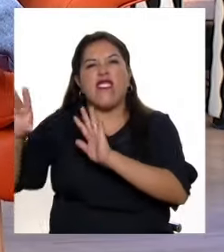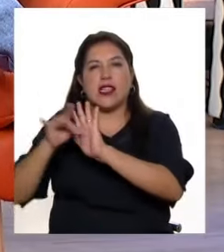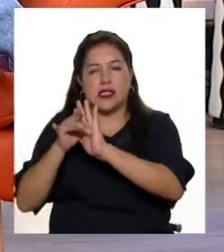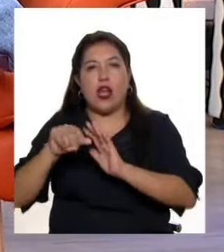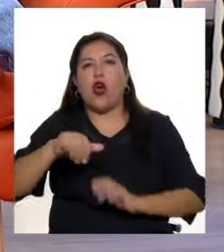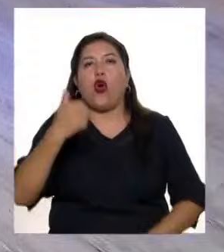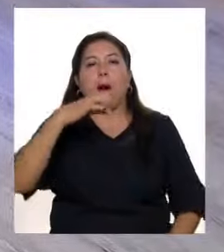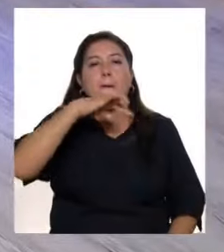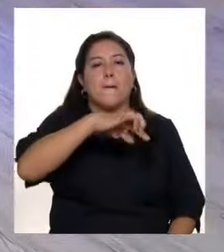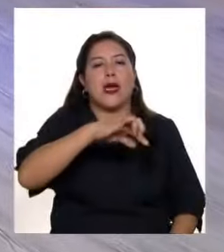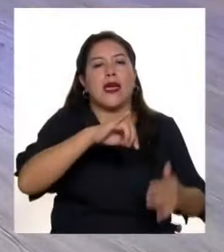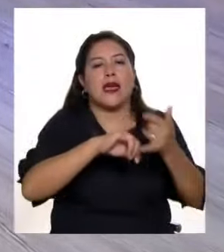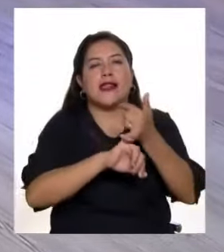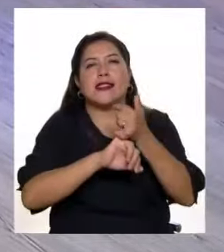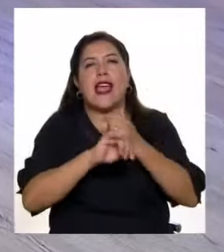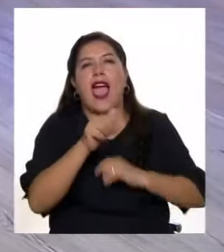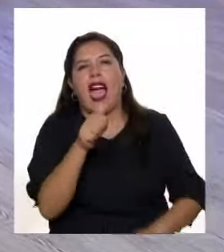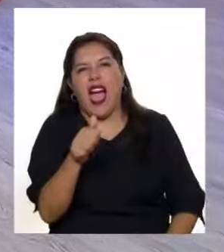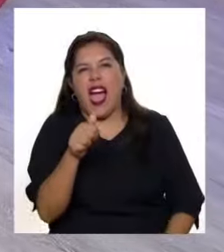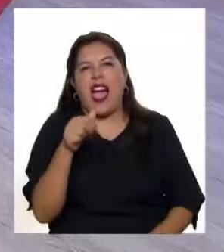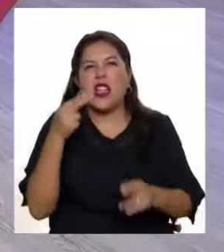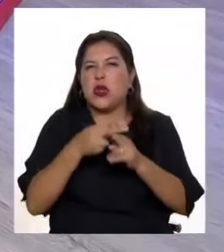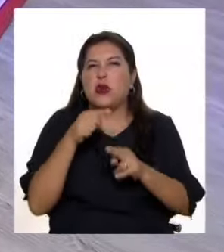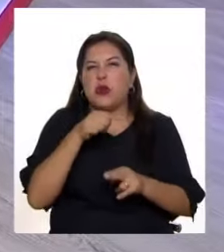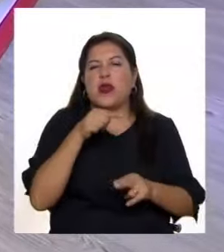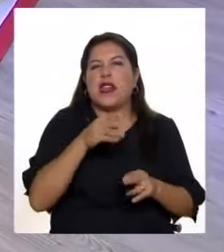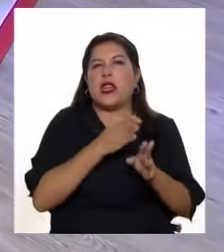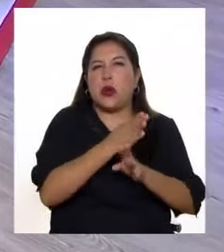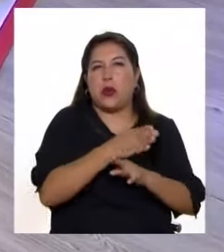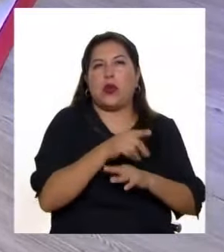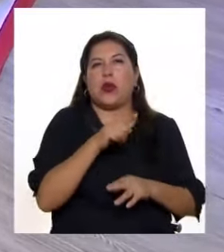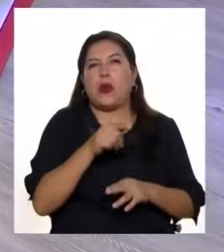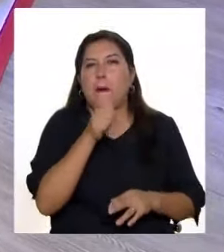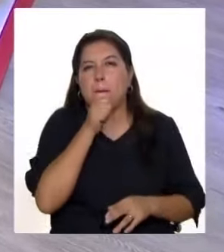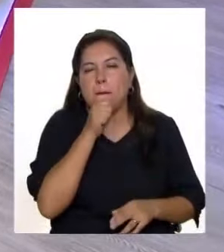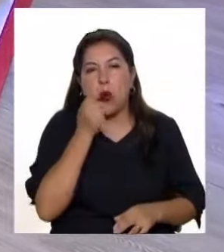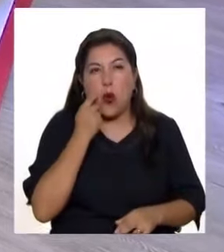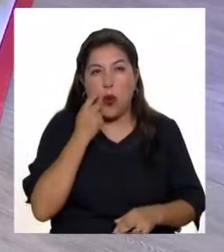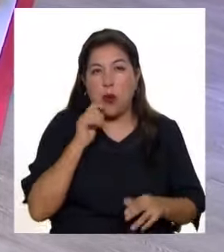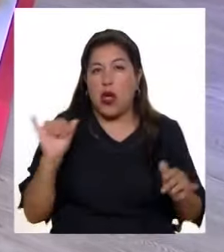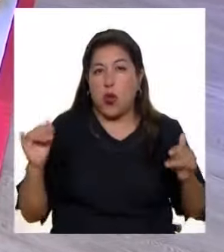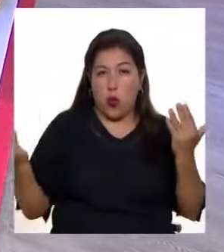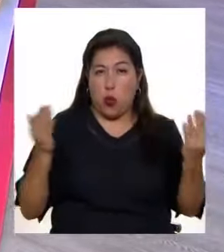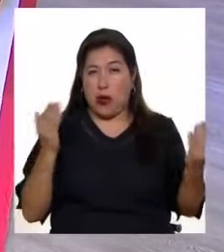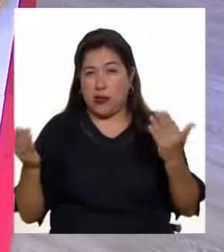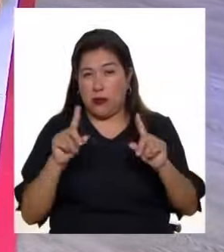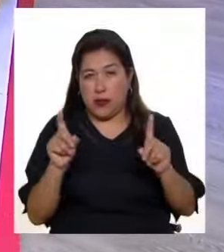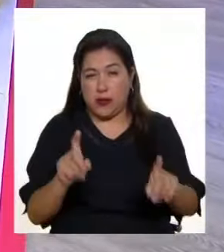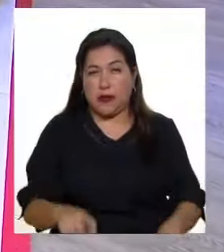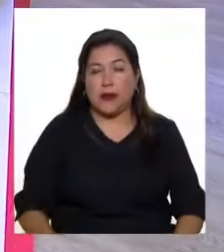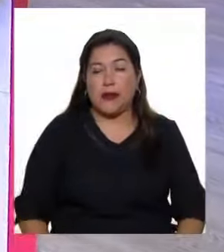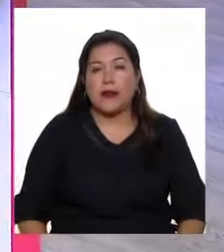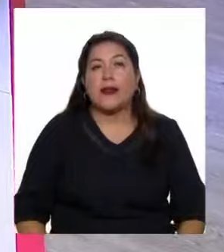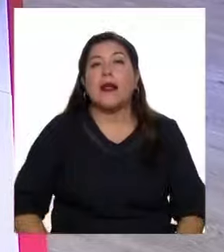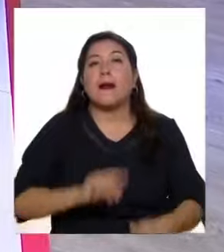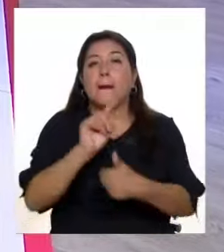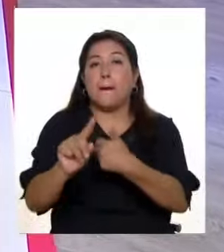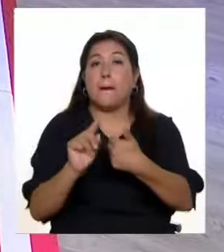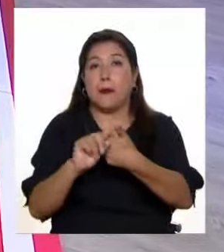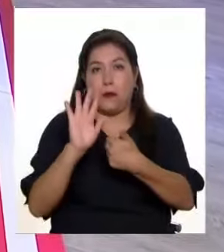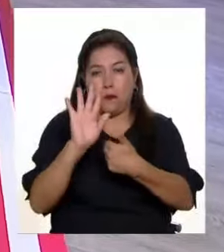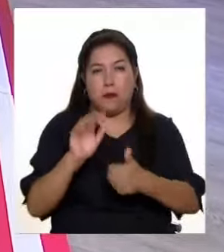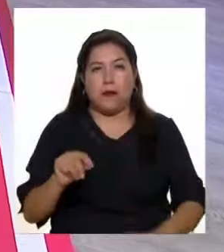PSA que lo pedimos para la próstata, ¿se modifica con la prostatitis? Claro. En primer lugar, el